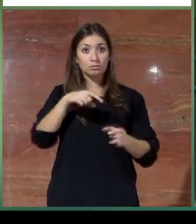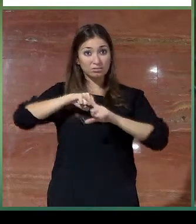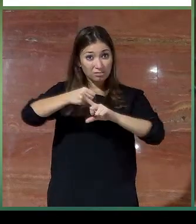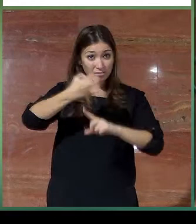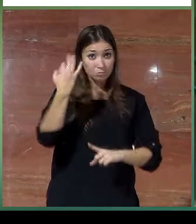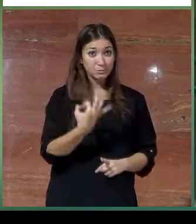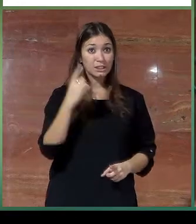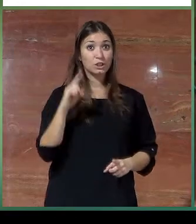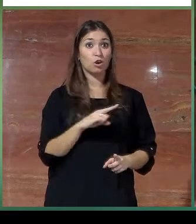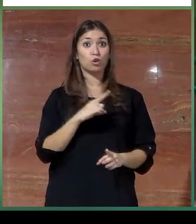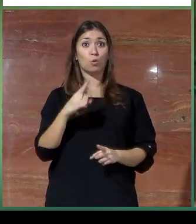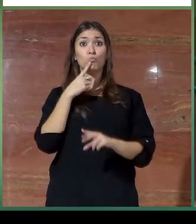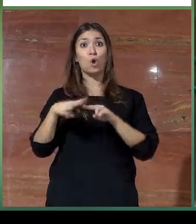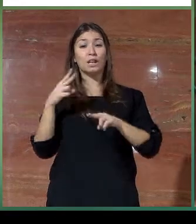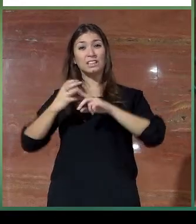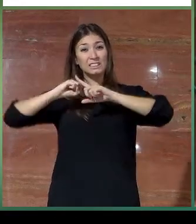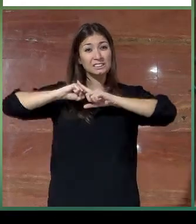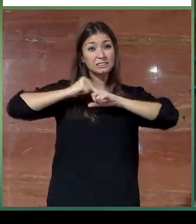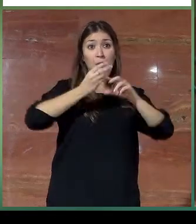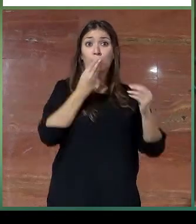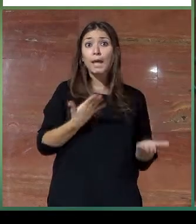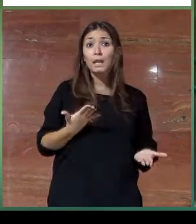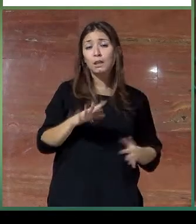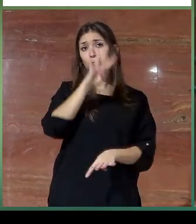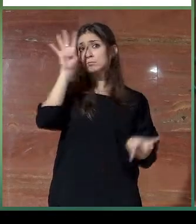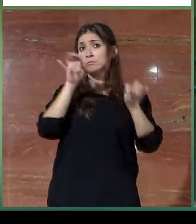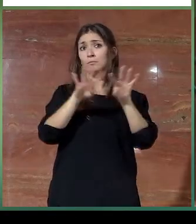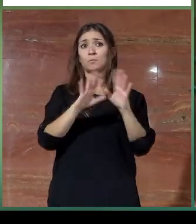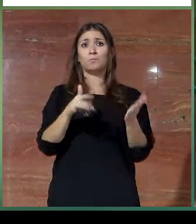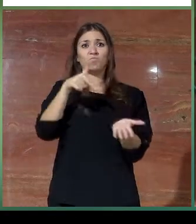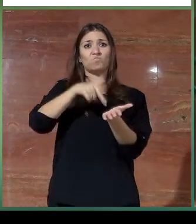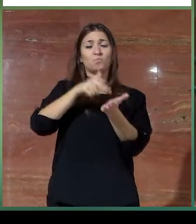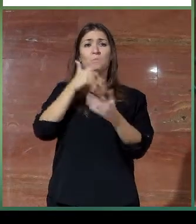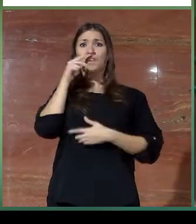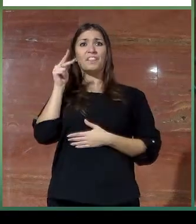presión y las políticas de exigencia de derechos que deben hacer?